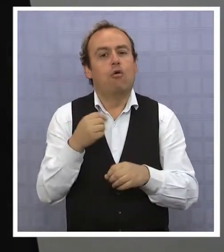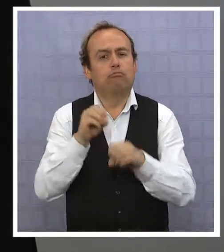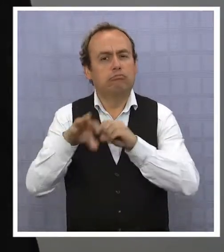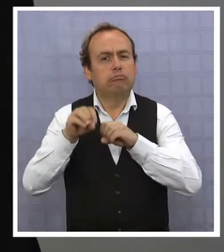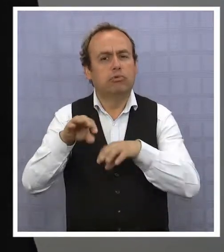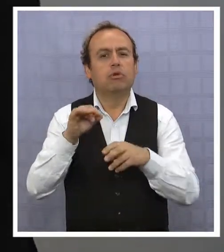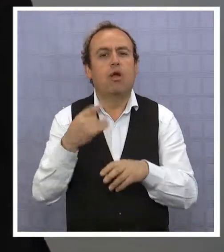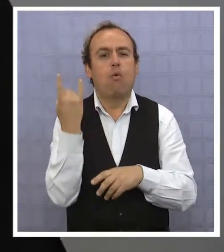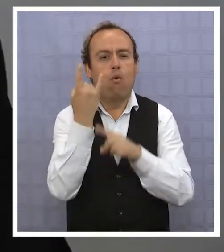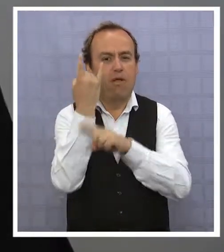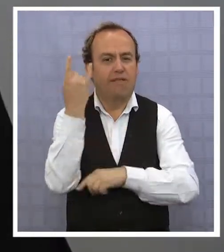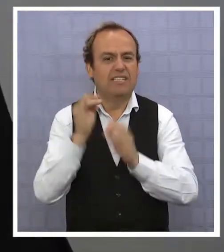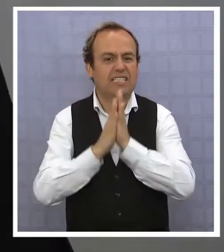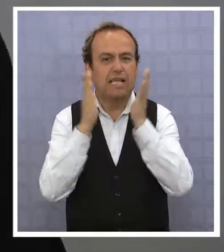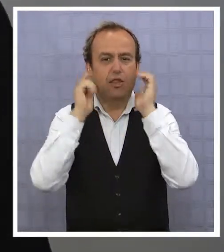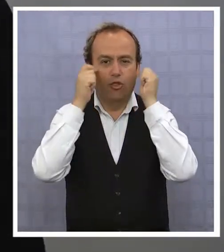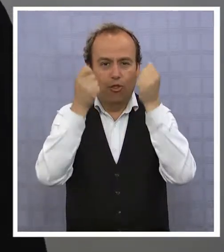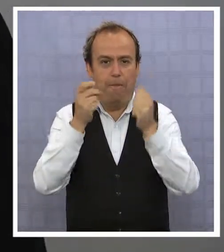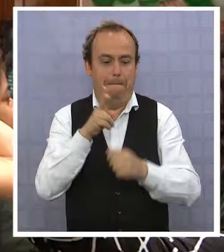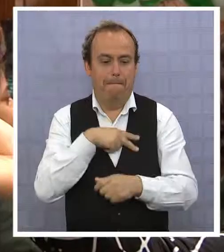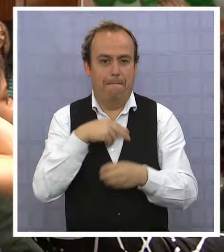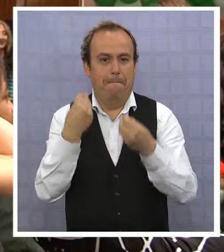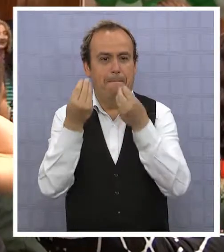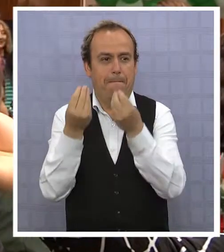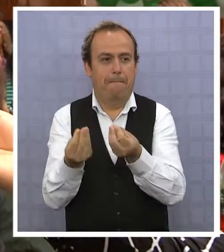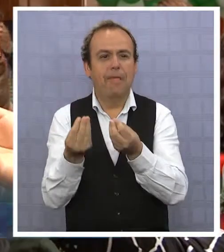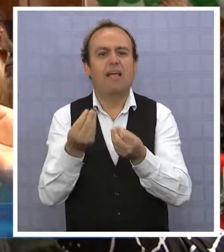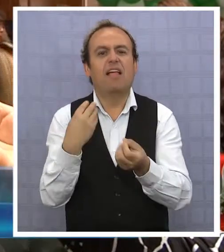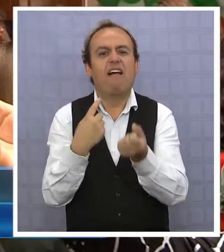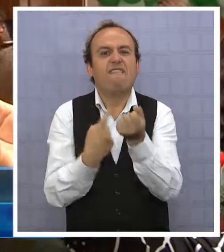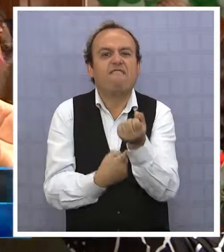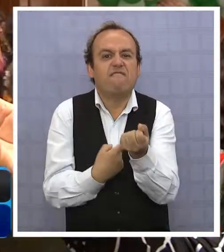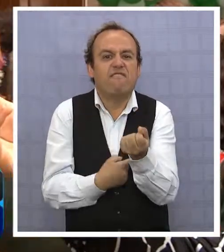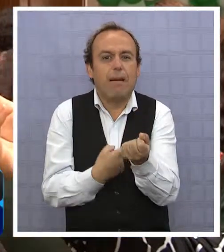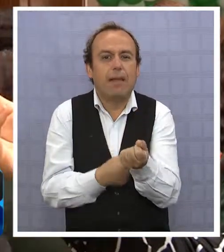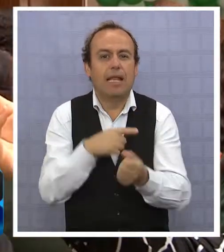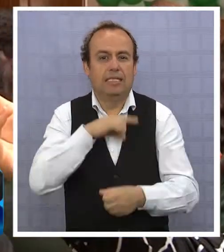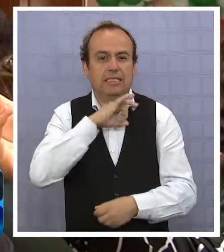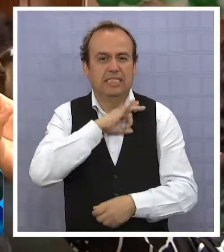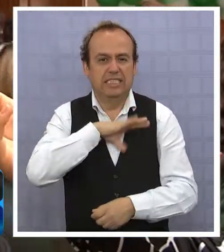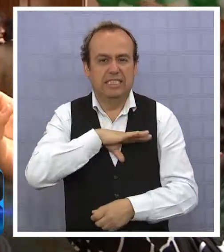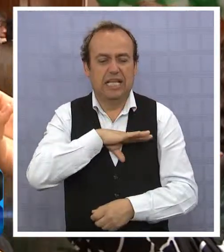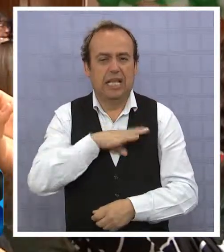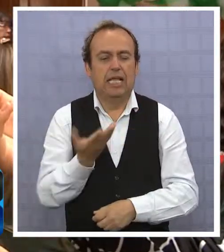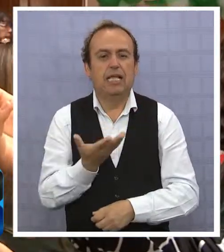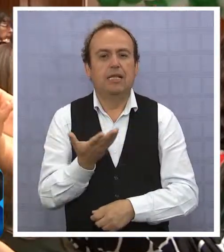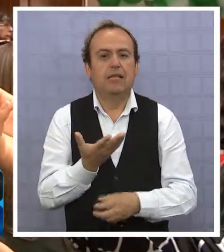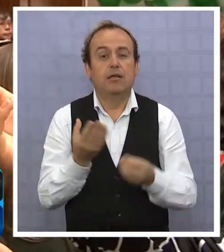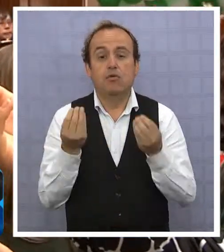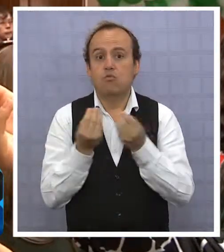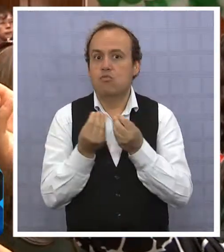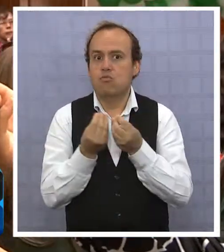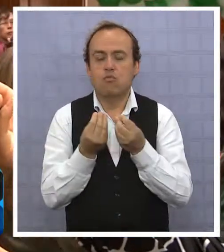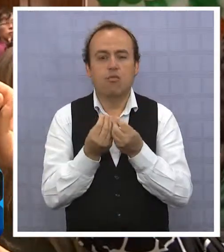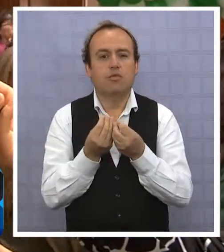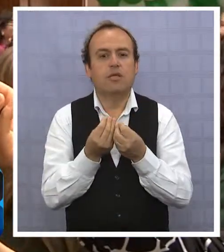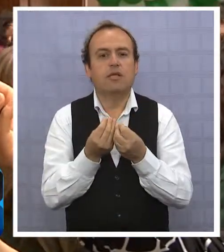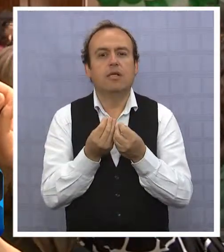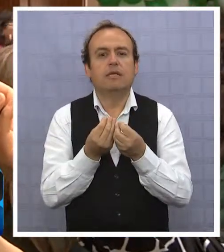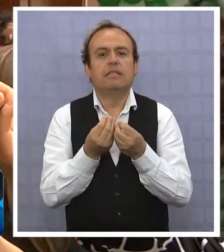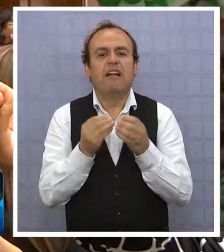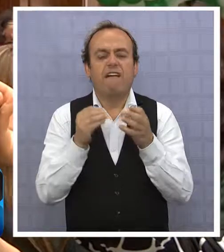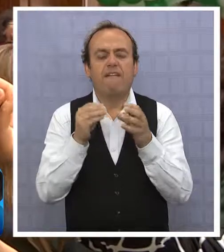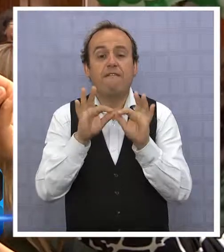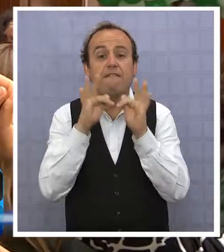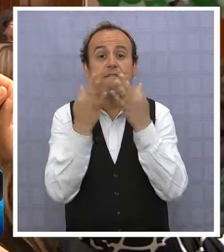formador en la Universidad Santo Tomás. Hoy por hoy, la familia en Chile, hay mucha familia disfuncional